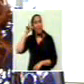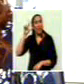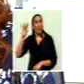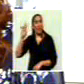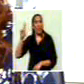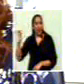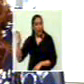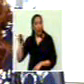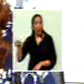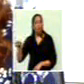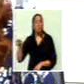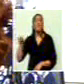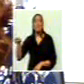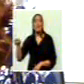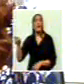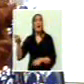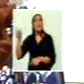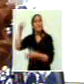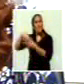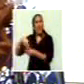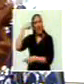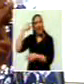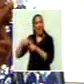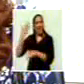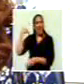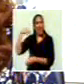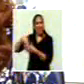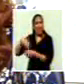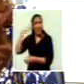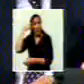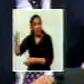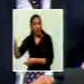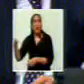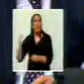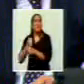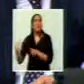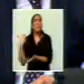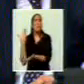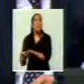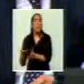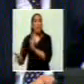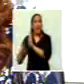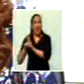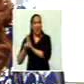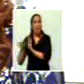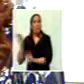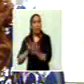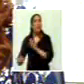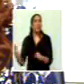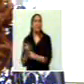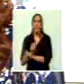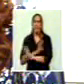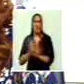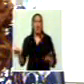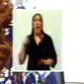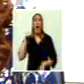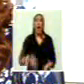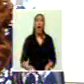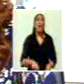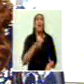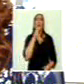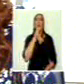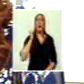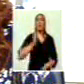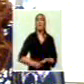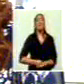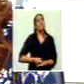sancionada, ya fue formulada, en el que no se permite más privatizar por decreto fabricaciones militares. O